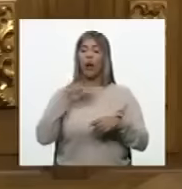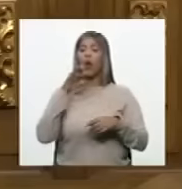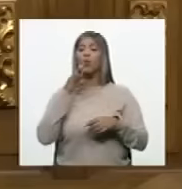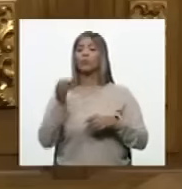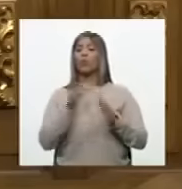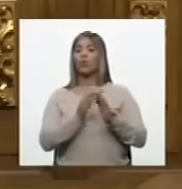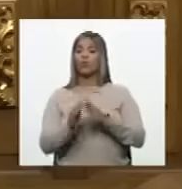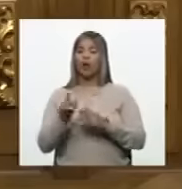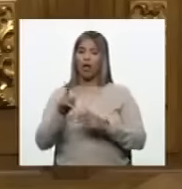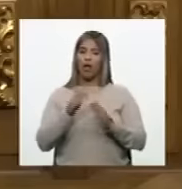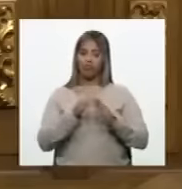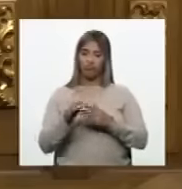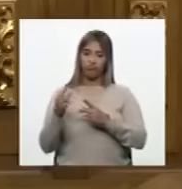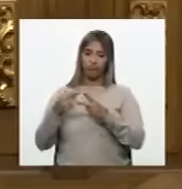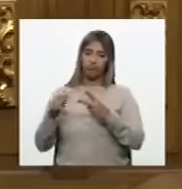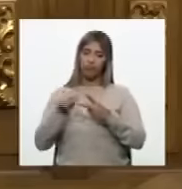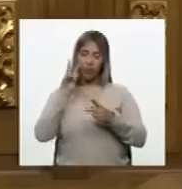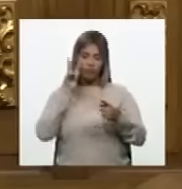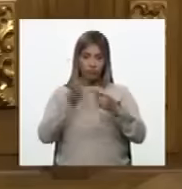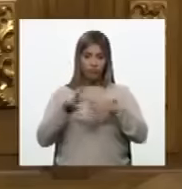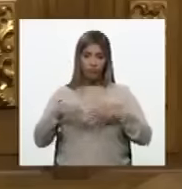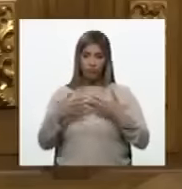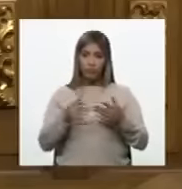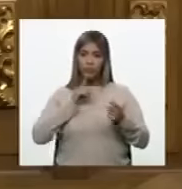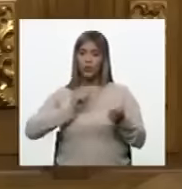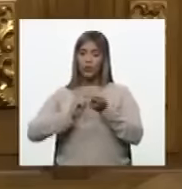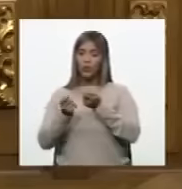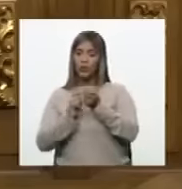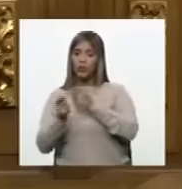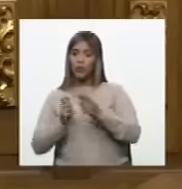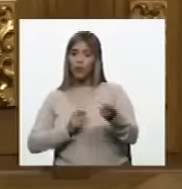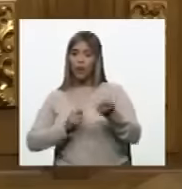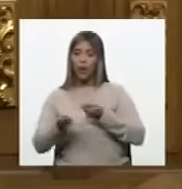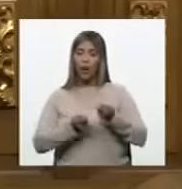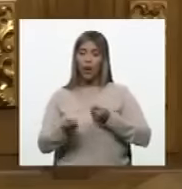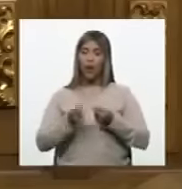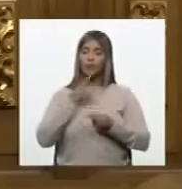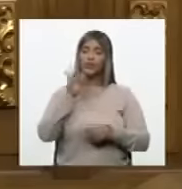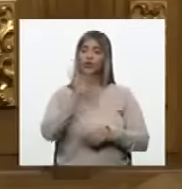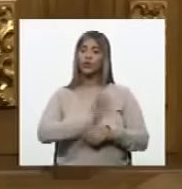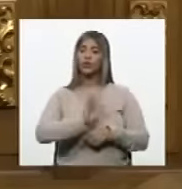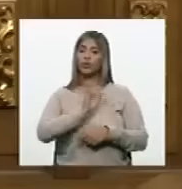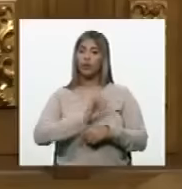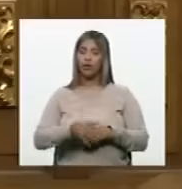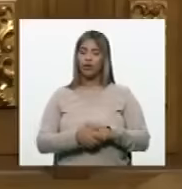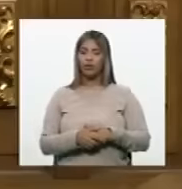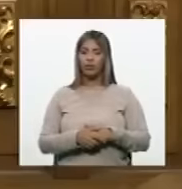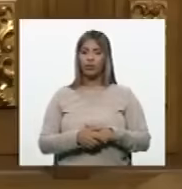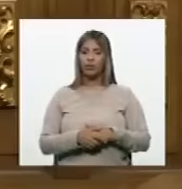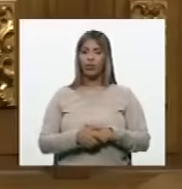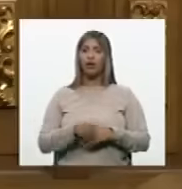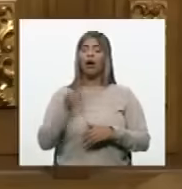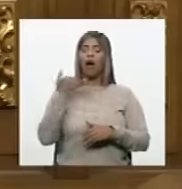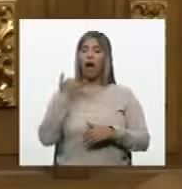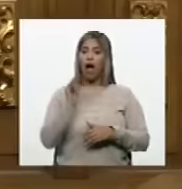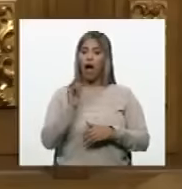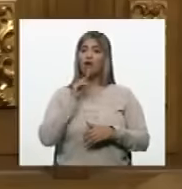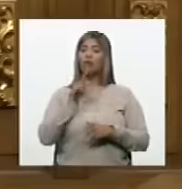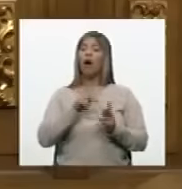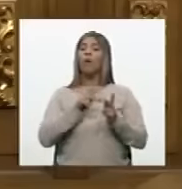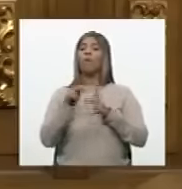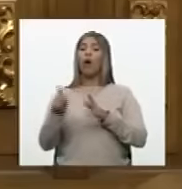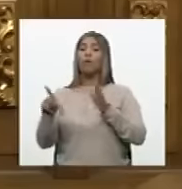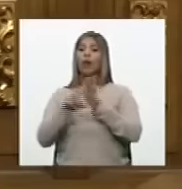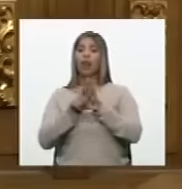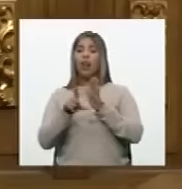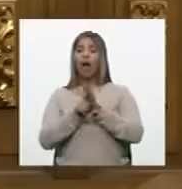comunales y comunas con miras a las grandes transformaciones económicas y sociales contempladas en el programa de la